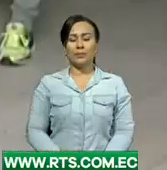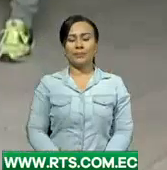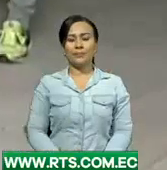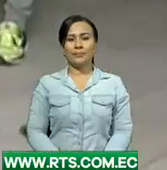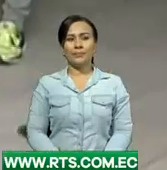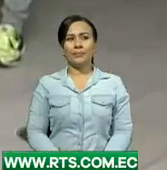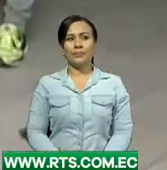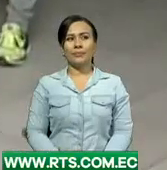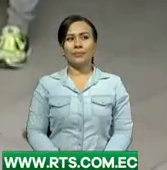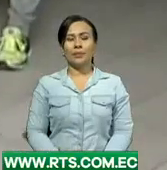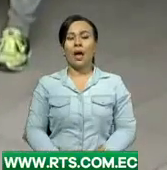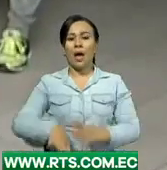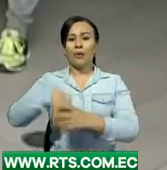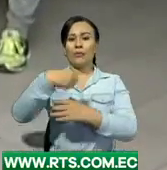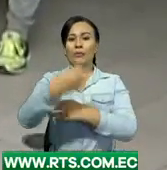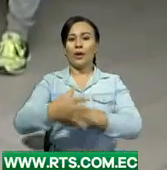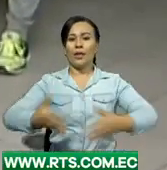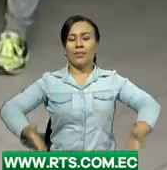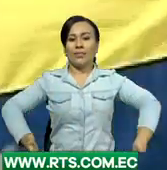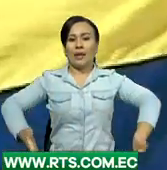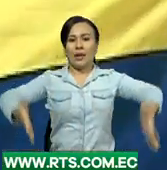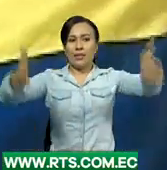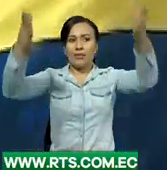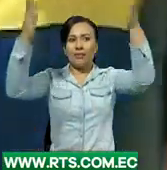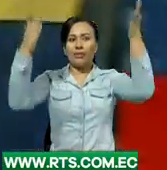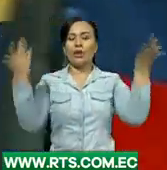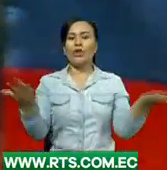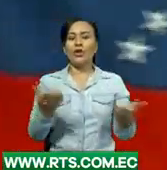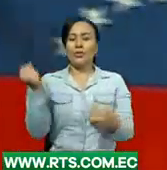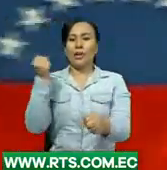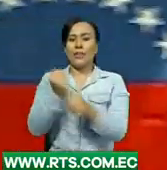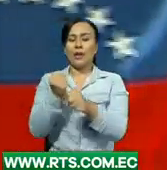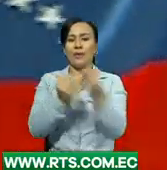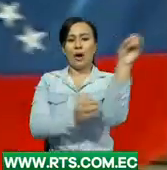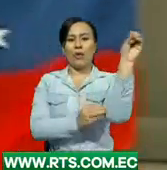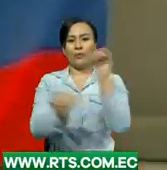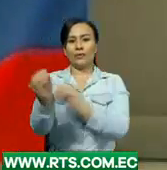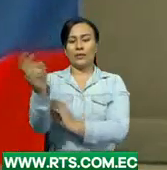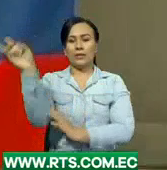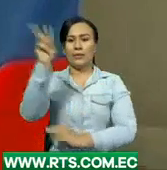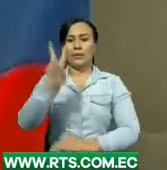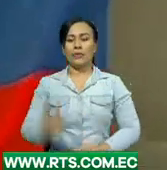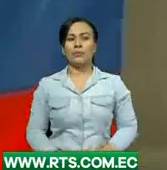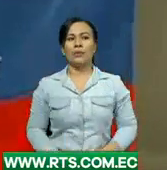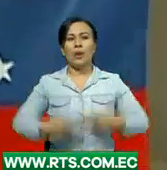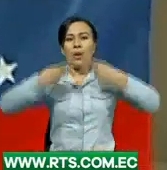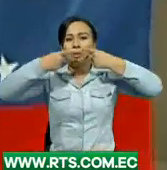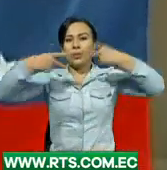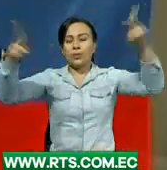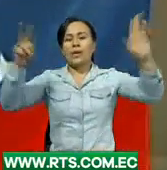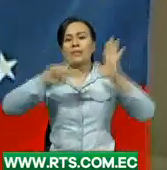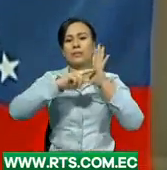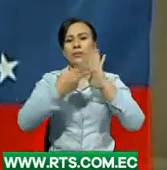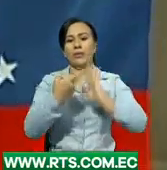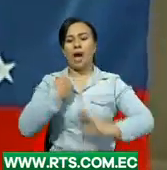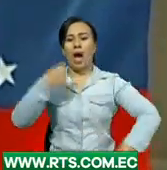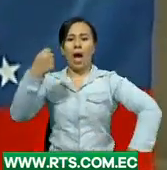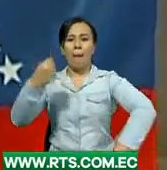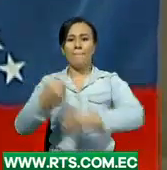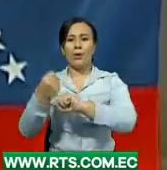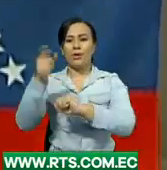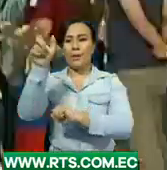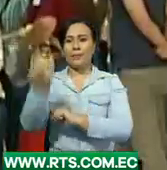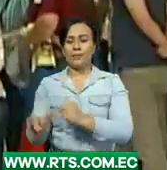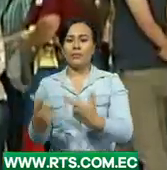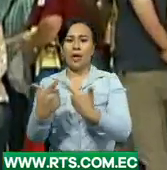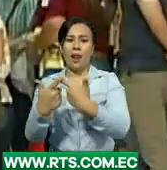Dicen apostarse desde los bajos del edificio donde funciona el consulado venezolano, como medida de apoyo a la liberación de Leopoldo López.